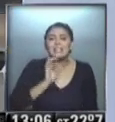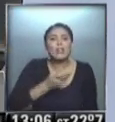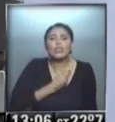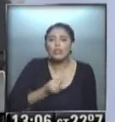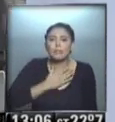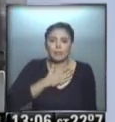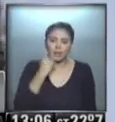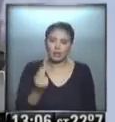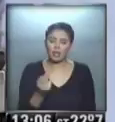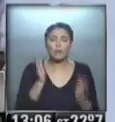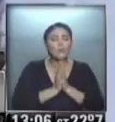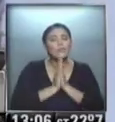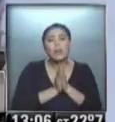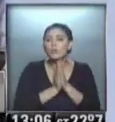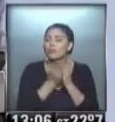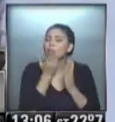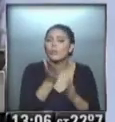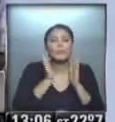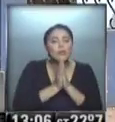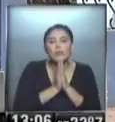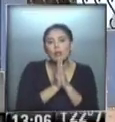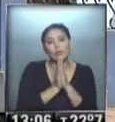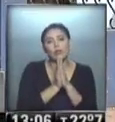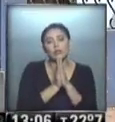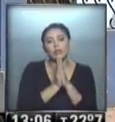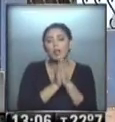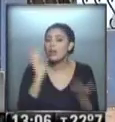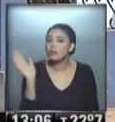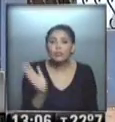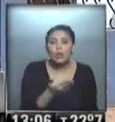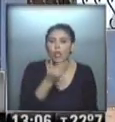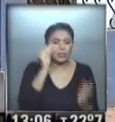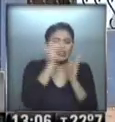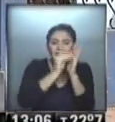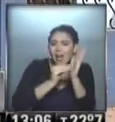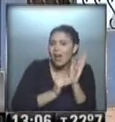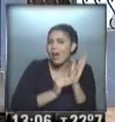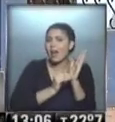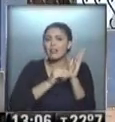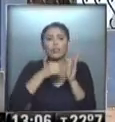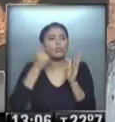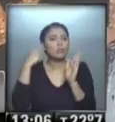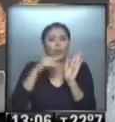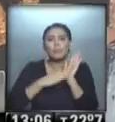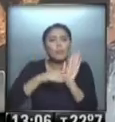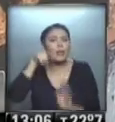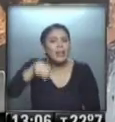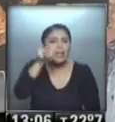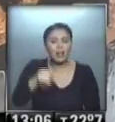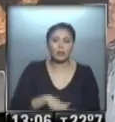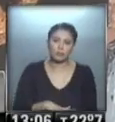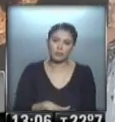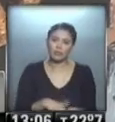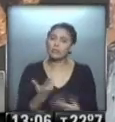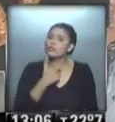mi hija. Por favor, se lo pido, por favor, porque todos los datos das que fue él. Lo único que pido